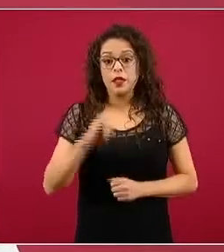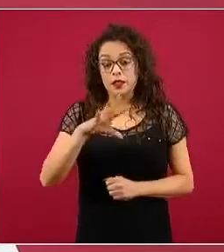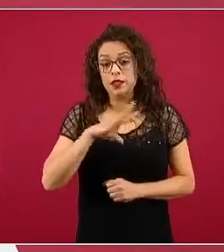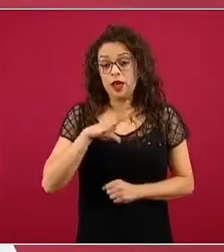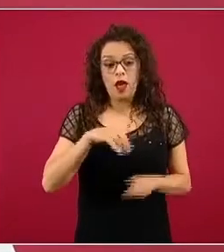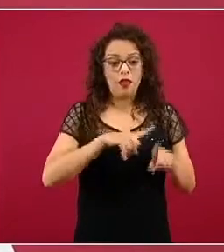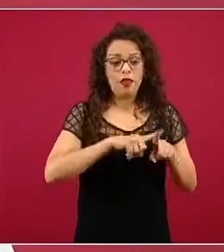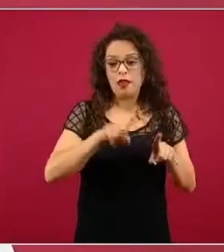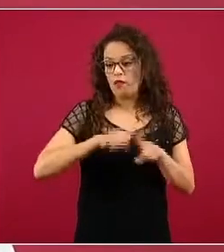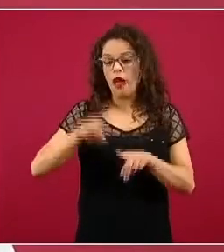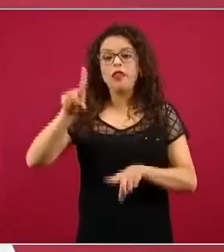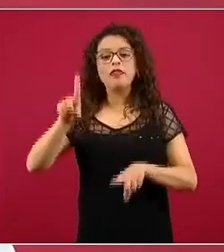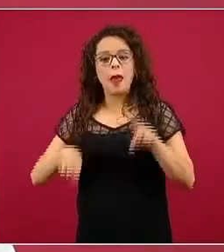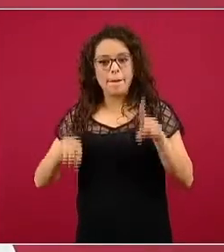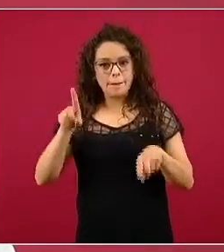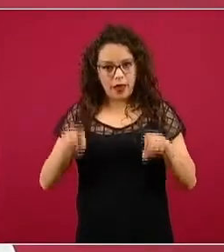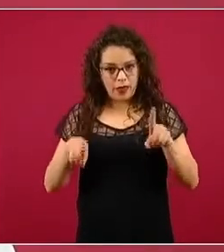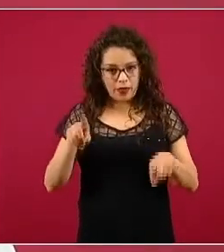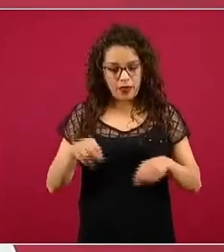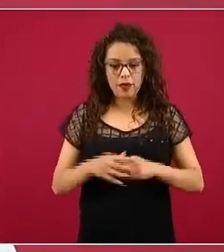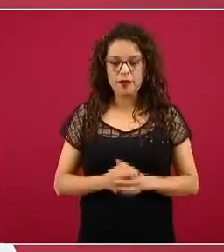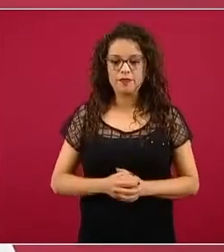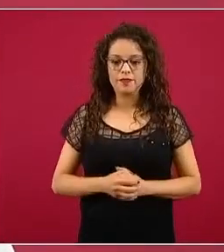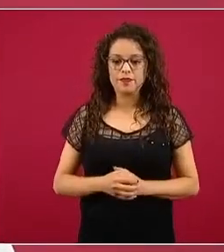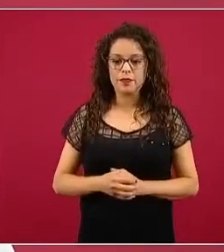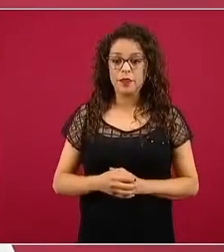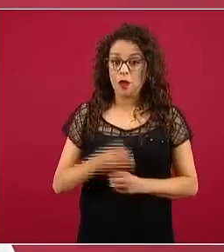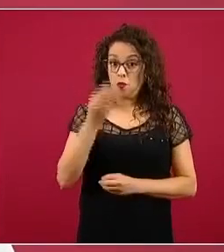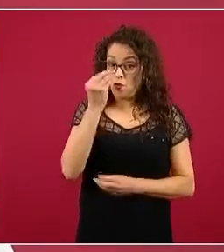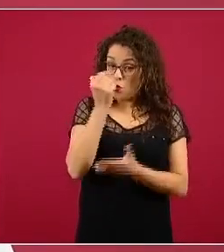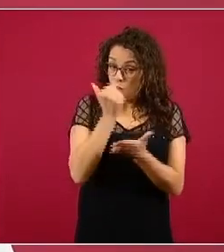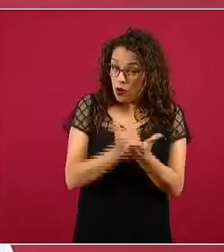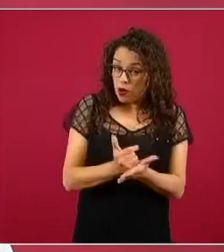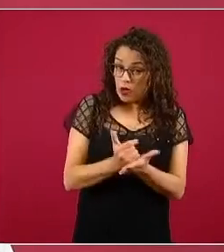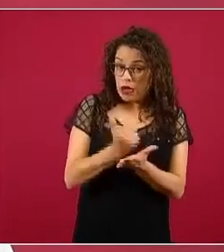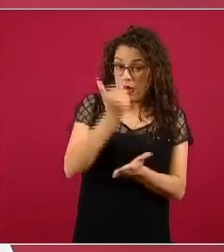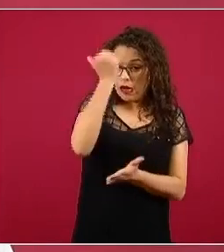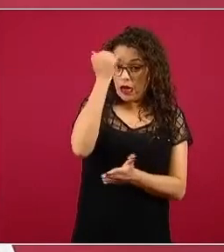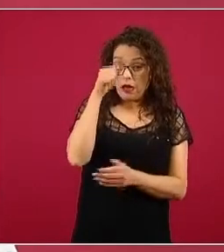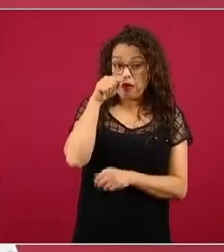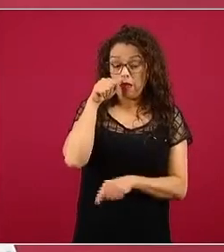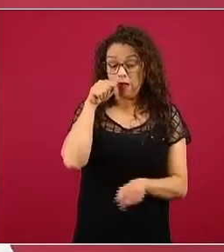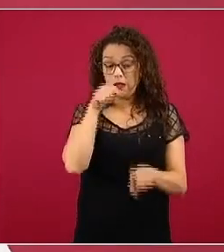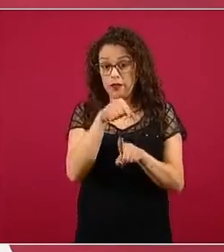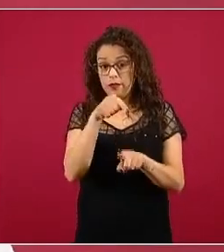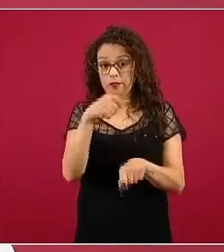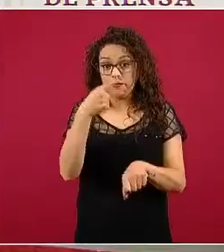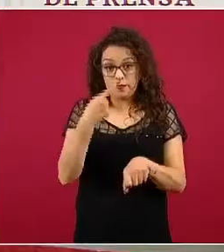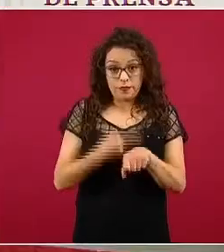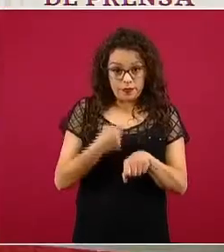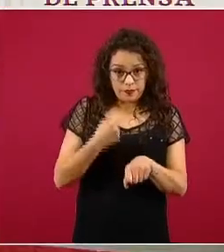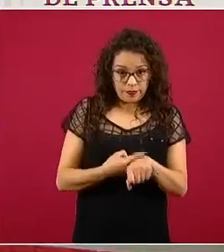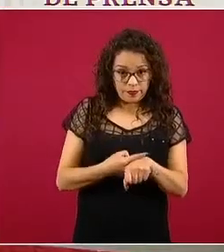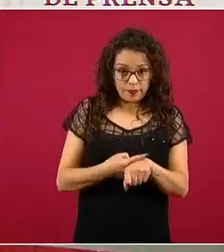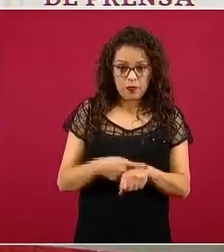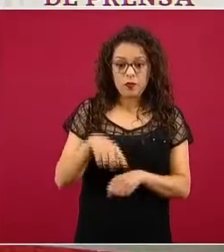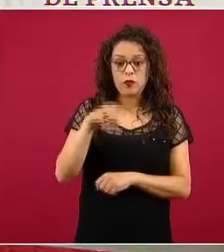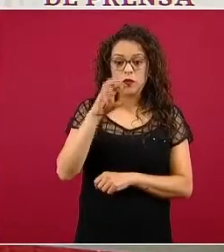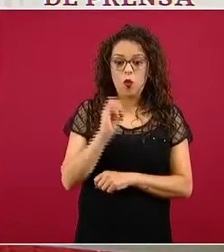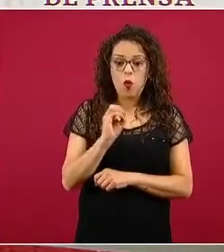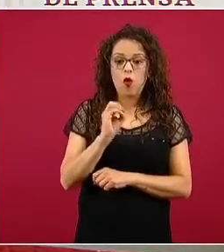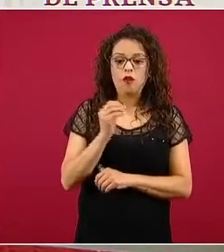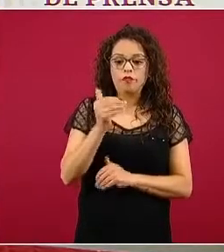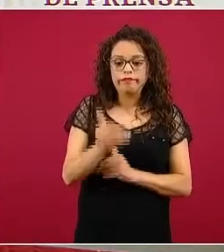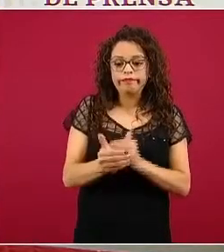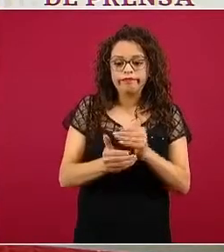afectación. Definitivamente, mientras más grave haya sido el caso o la evolución clínica, mejor